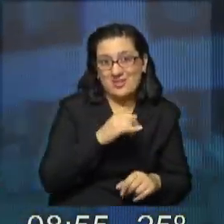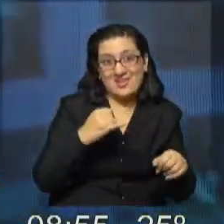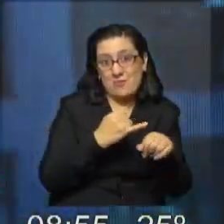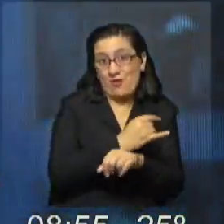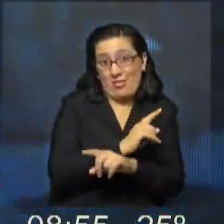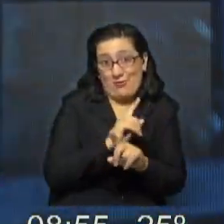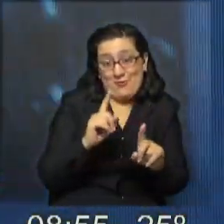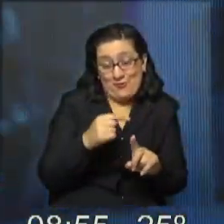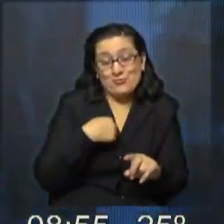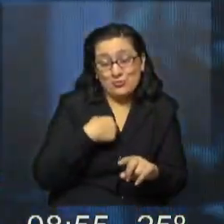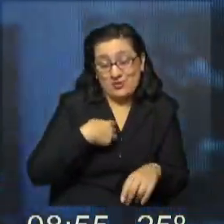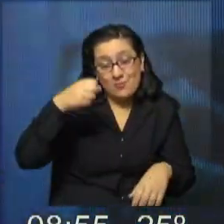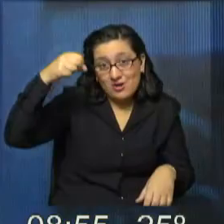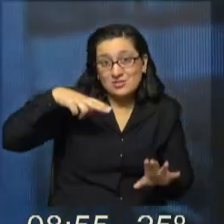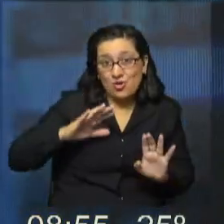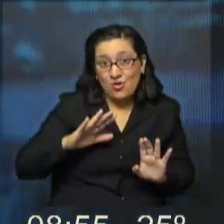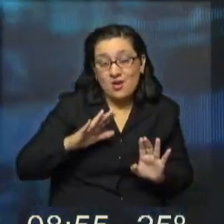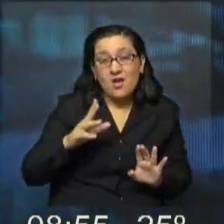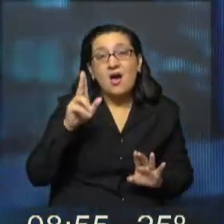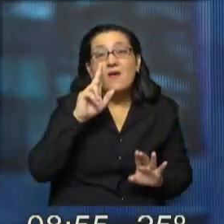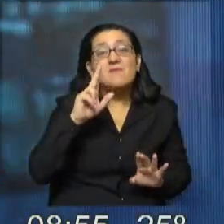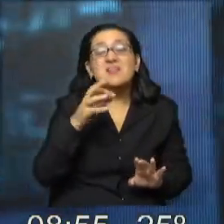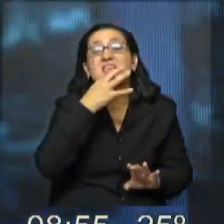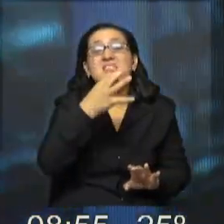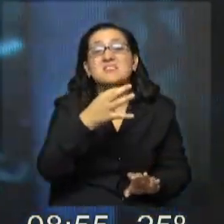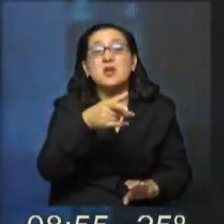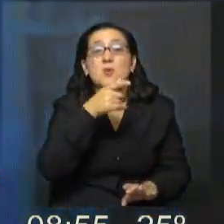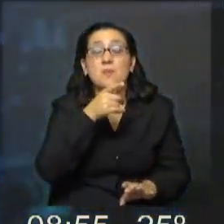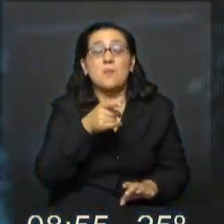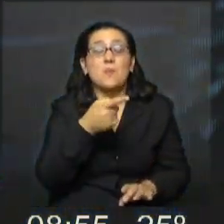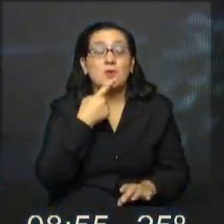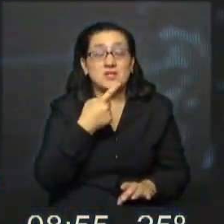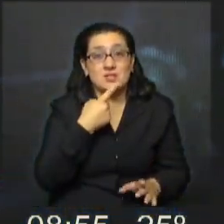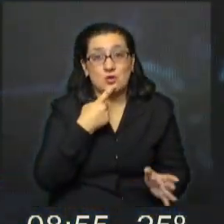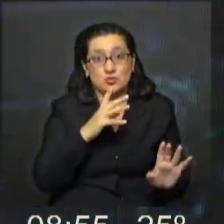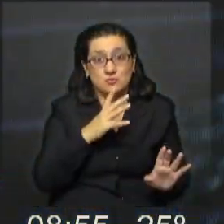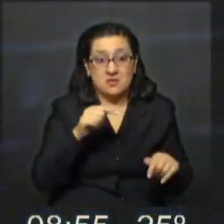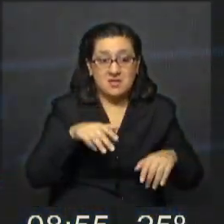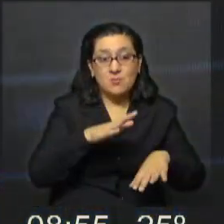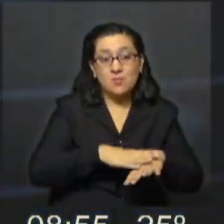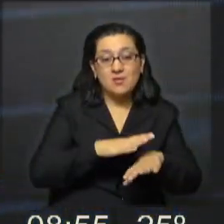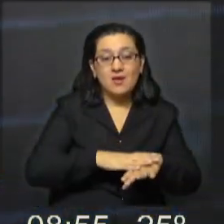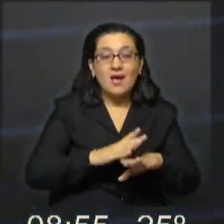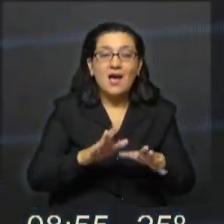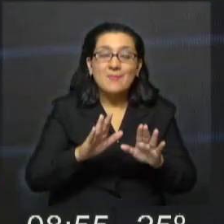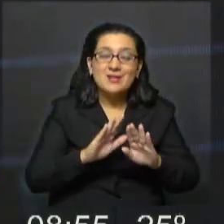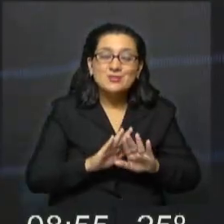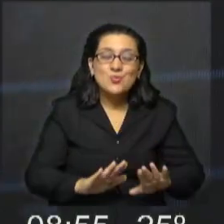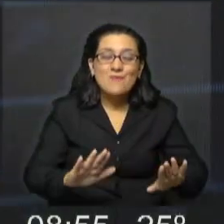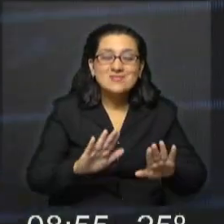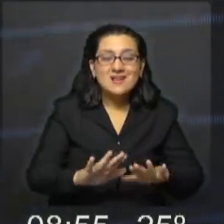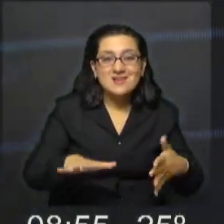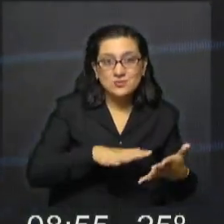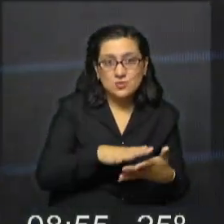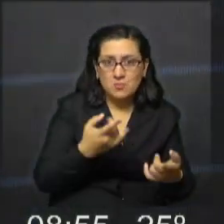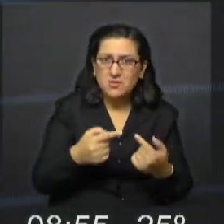escribí hace un rato públicamente, vamos a ver cuáles son las justificaciones de los operadores políticos en este momento para minimizar todo lo que está pasando, porque ha